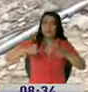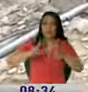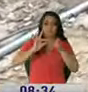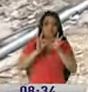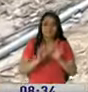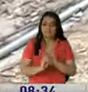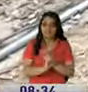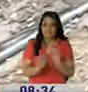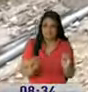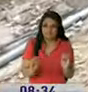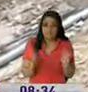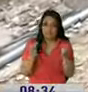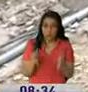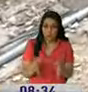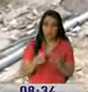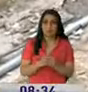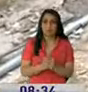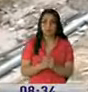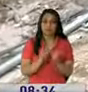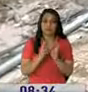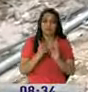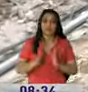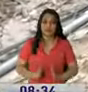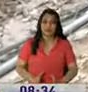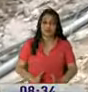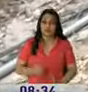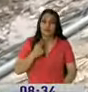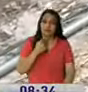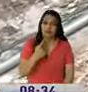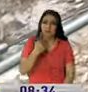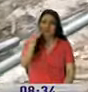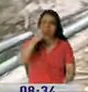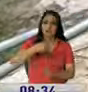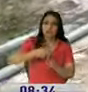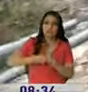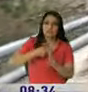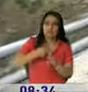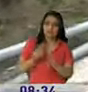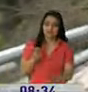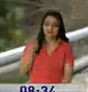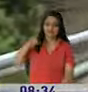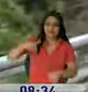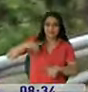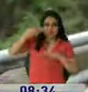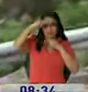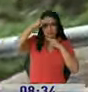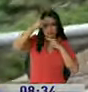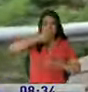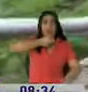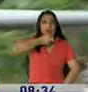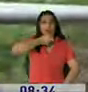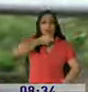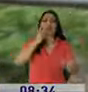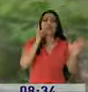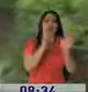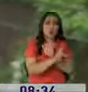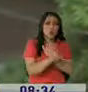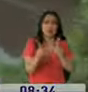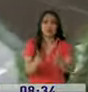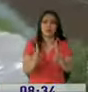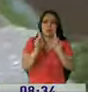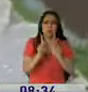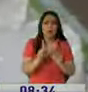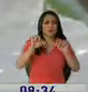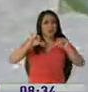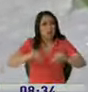de mantenimiento. También nuestros vecinos, hace alrededor de 2 meses, a través de nuestro noticiero, denunciaron precisamente el